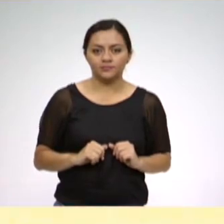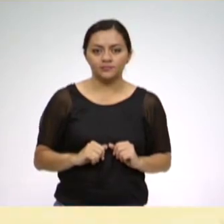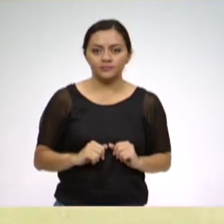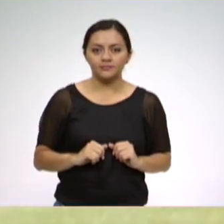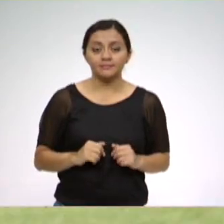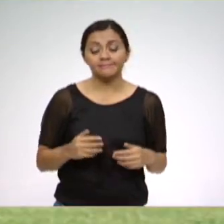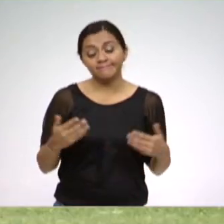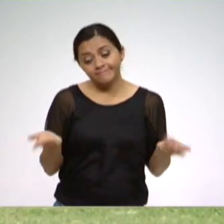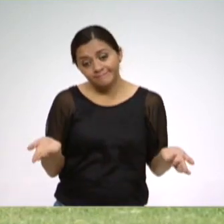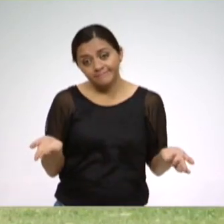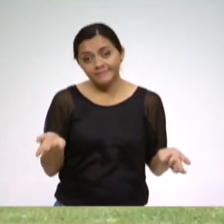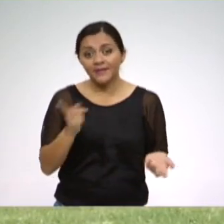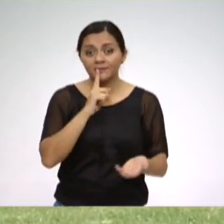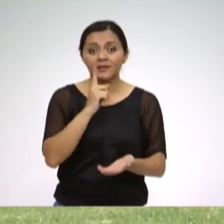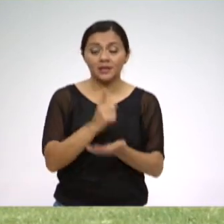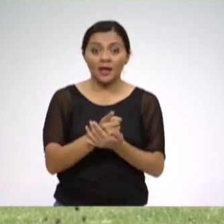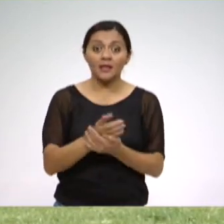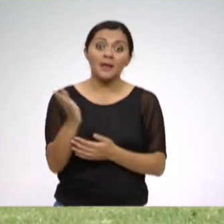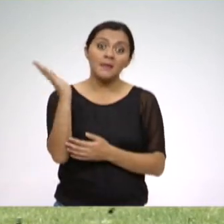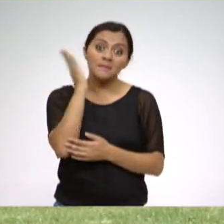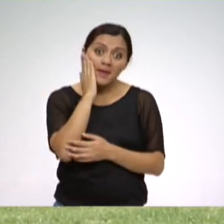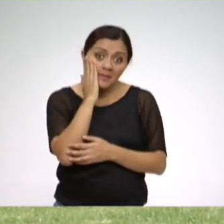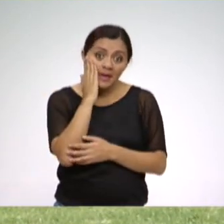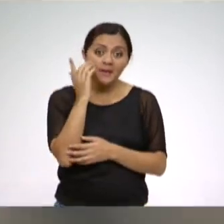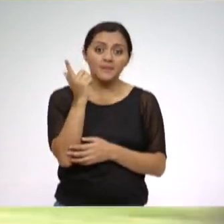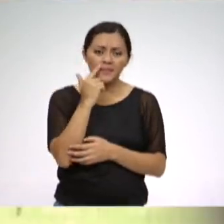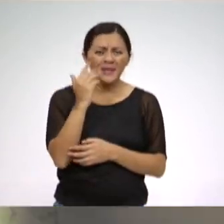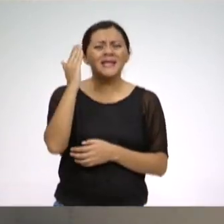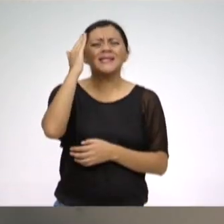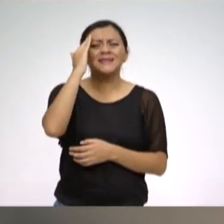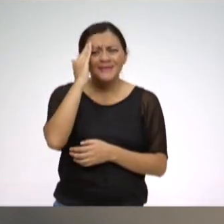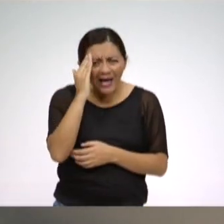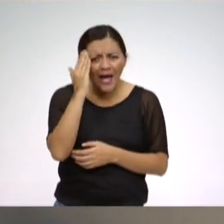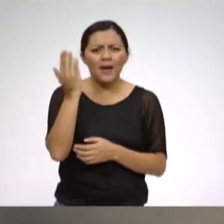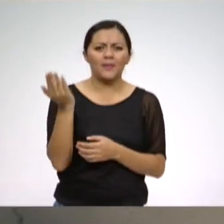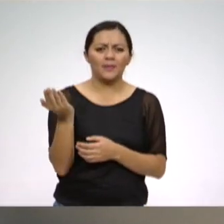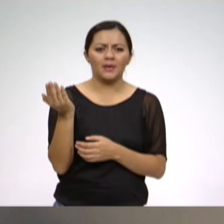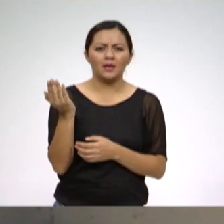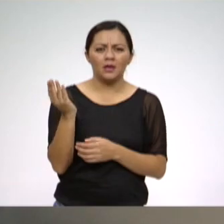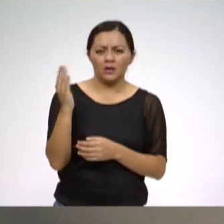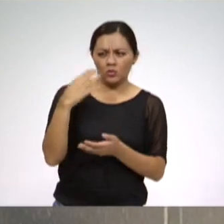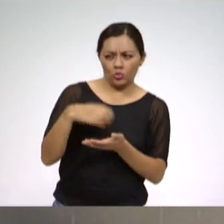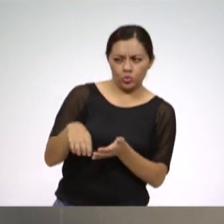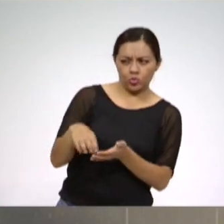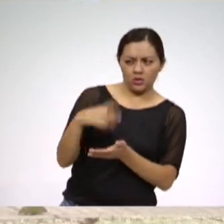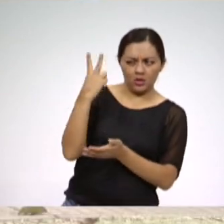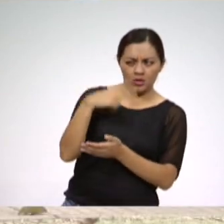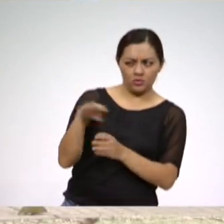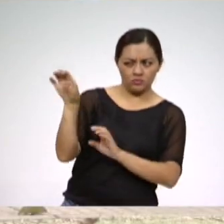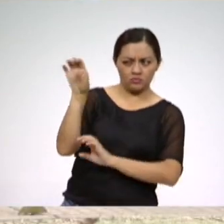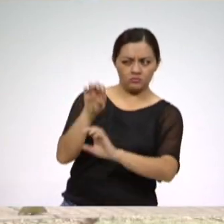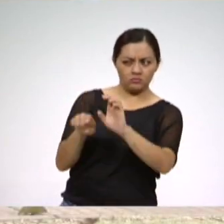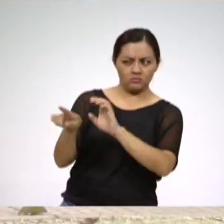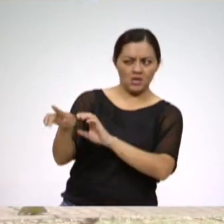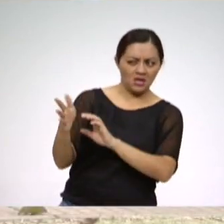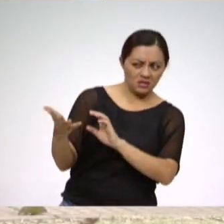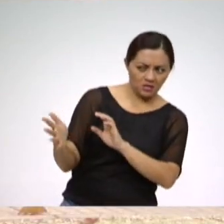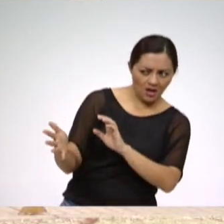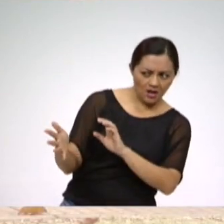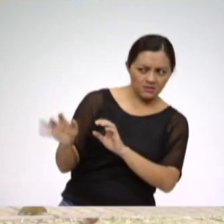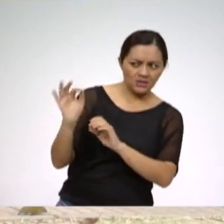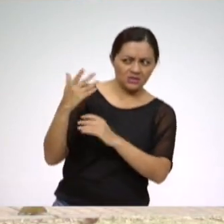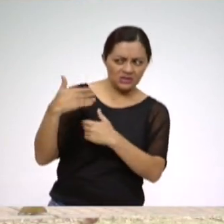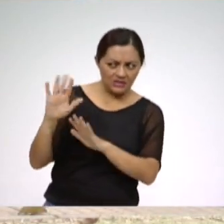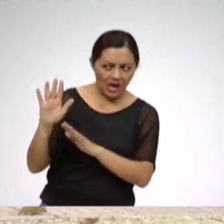Es curioso, pero muchas mamás y muchos papás, por ejemplo, saben o perciben o sospechan que sus hijas y sus hijos